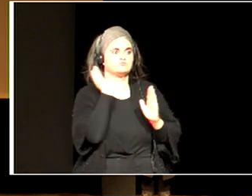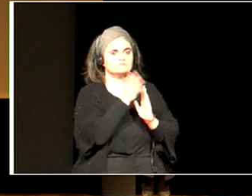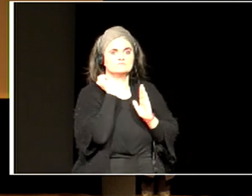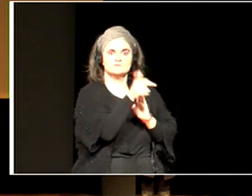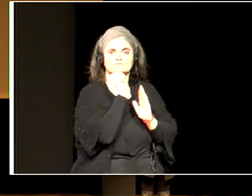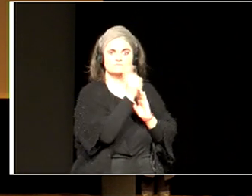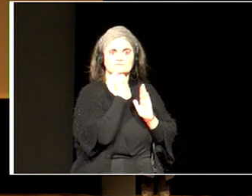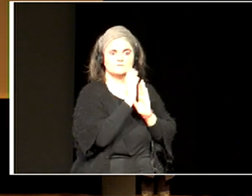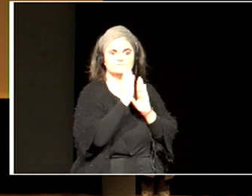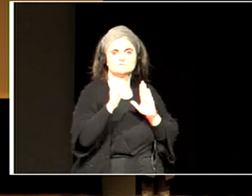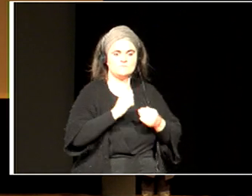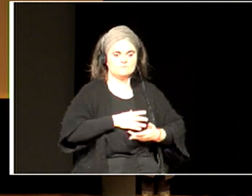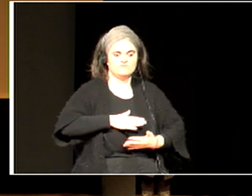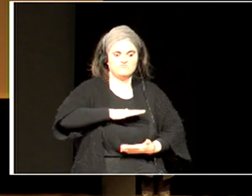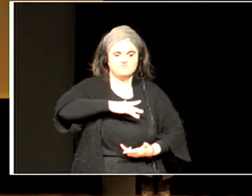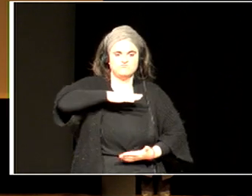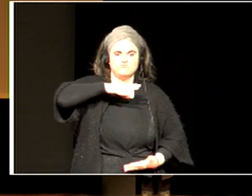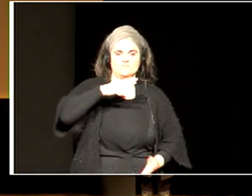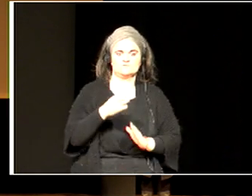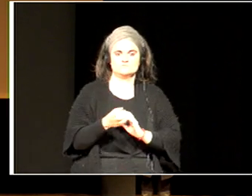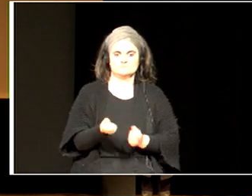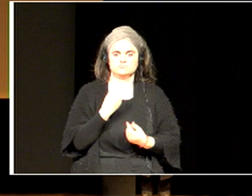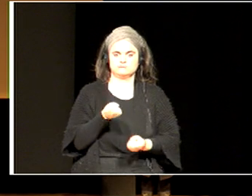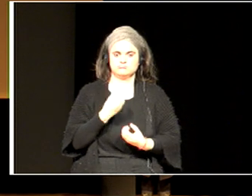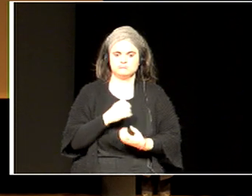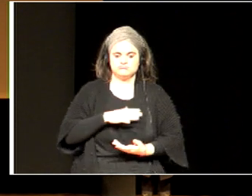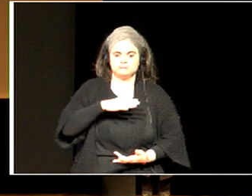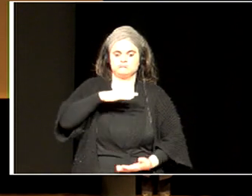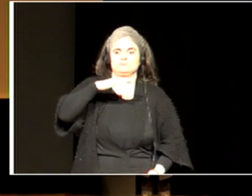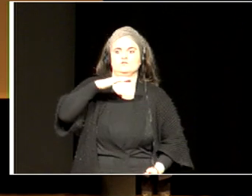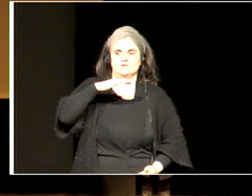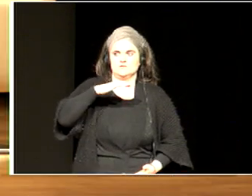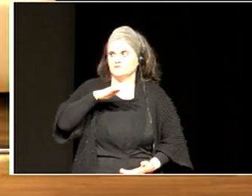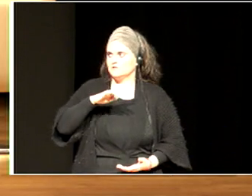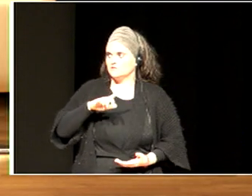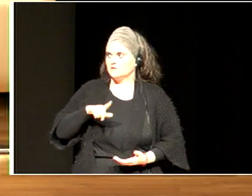para que se llenen no y luego llegué